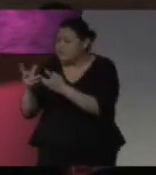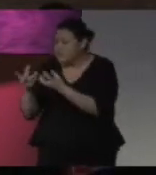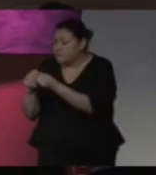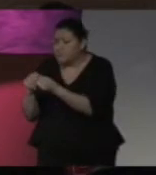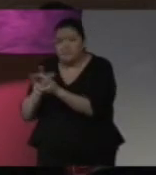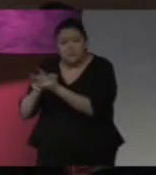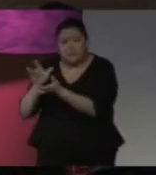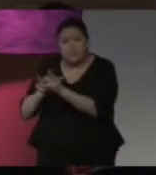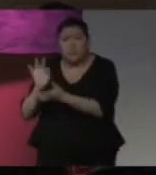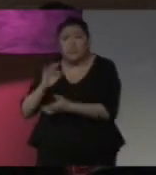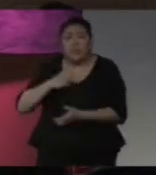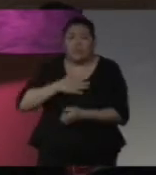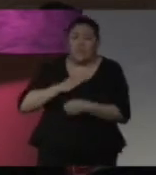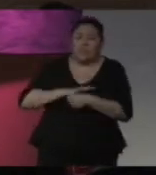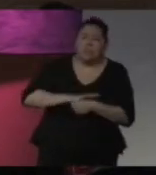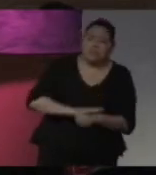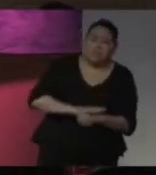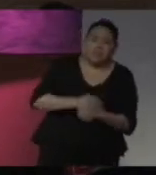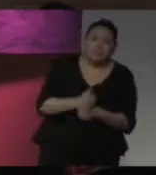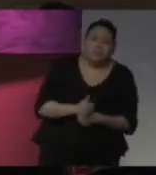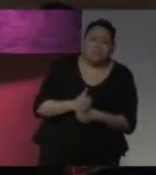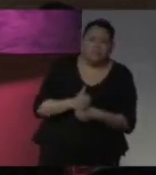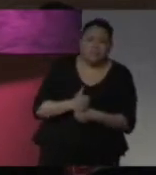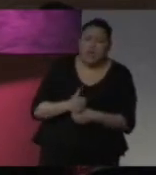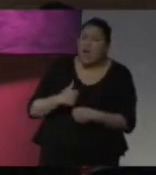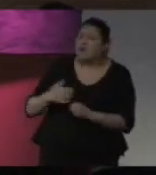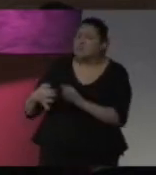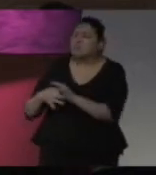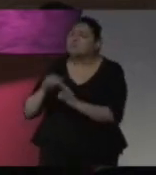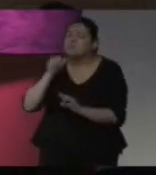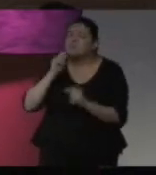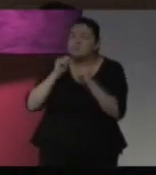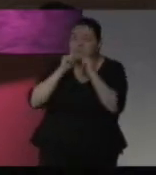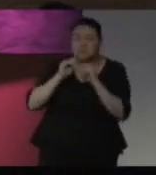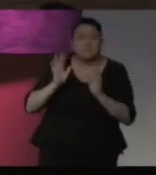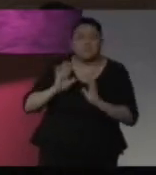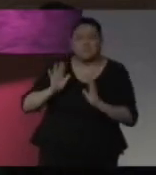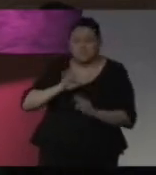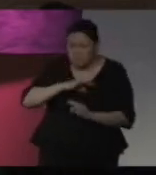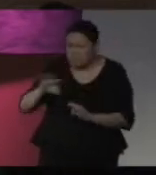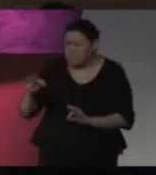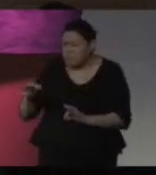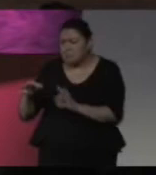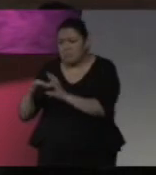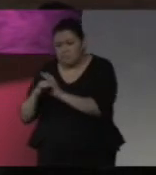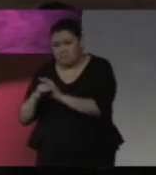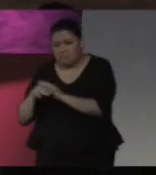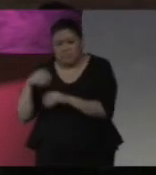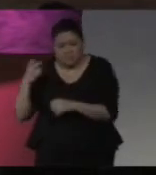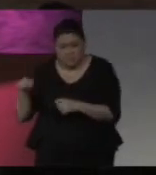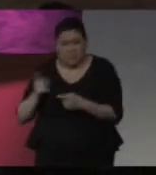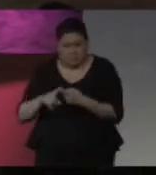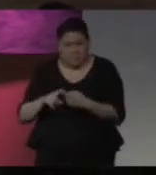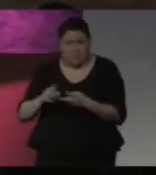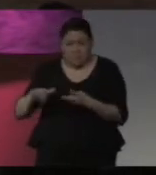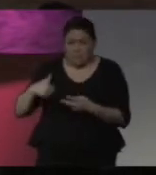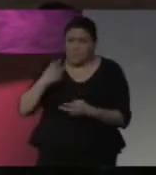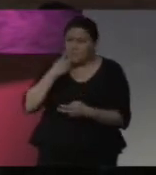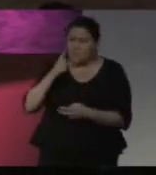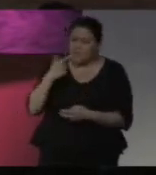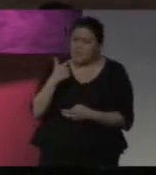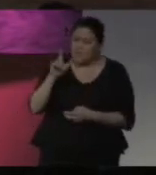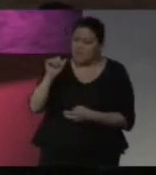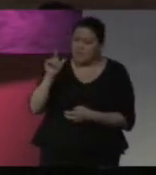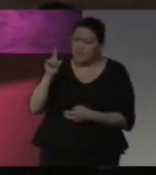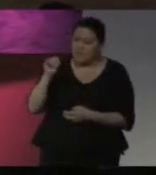sienta esa opresión directamente, no es que pueda sensibilizarme o reconocerla, ¿no? Solo eso, y como lo que decía Gladys, me